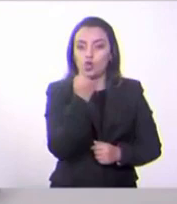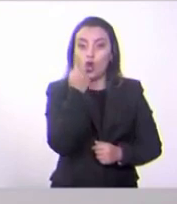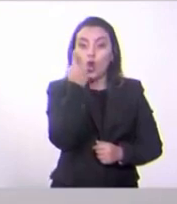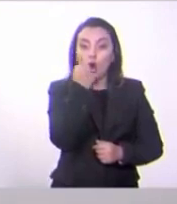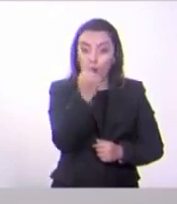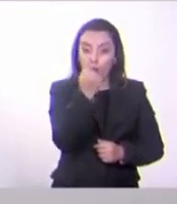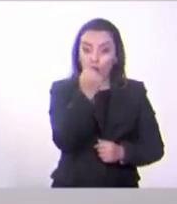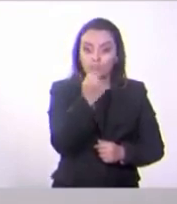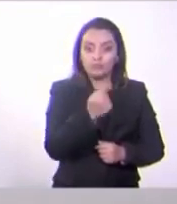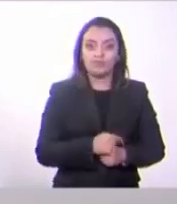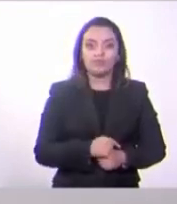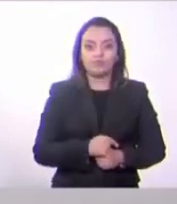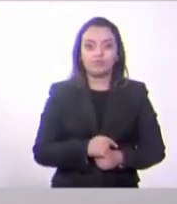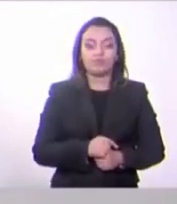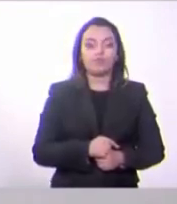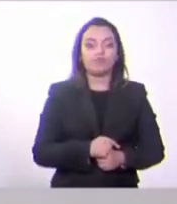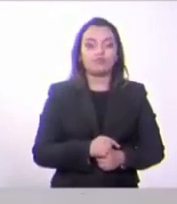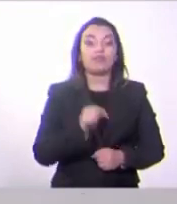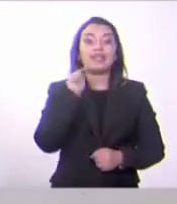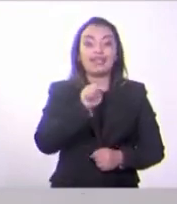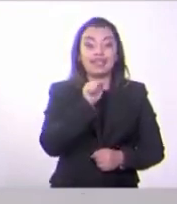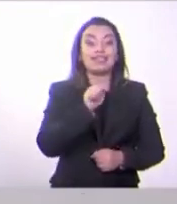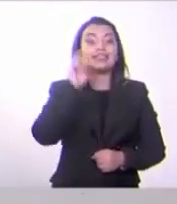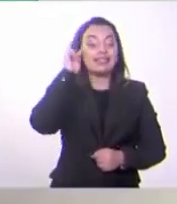en un punto. Entonces mi función es inyectiva.